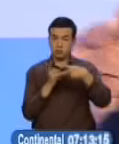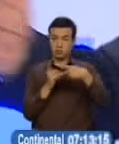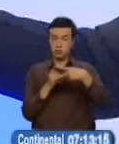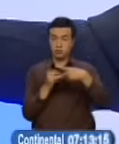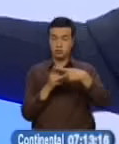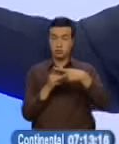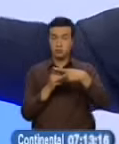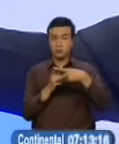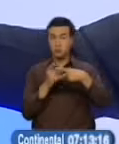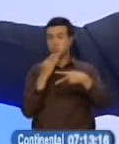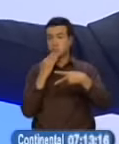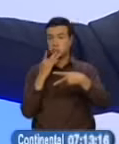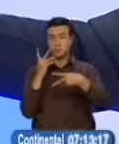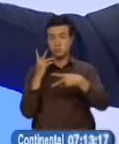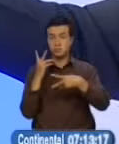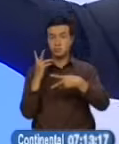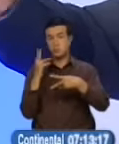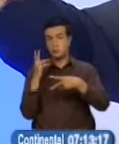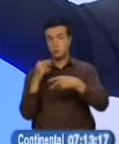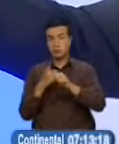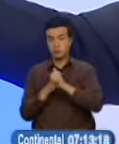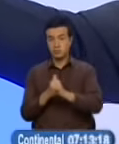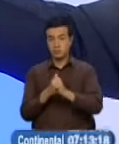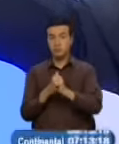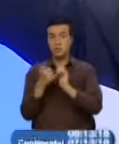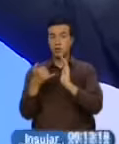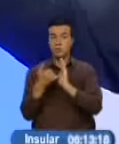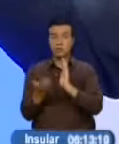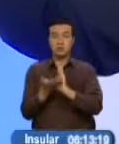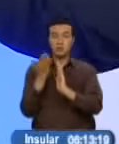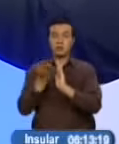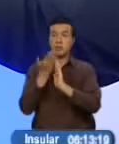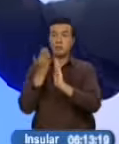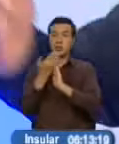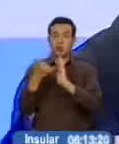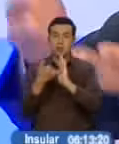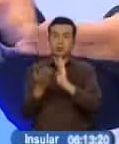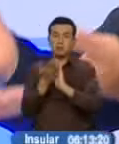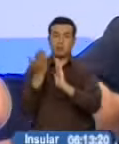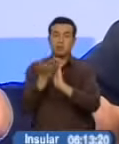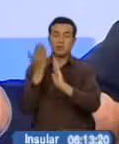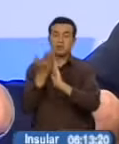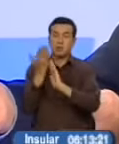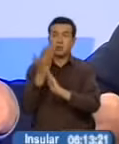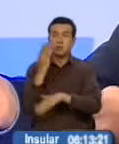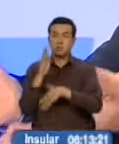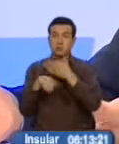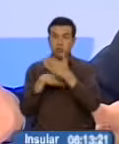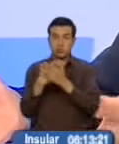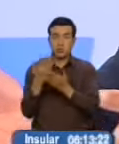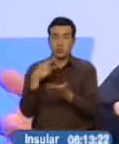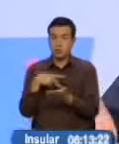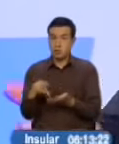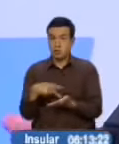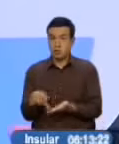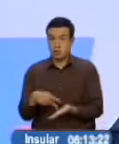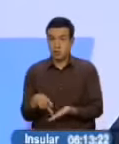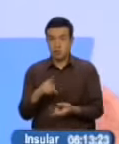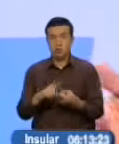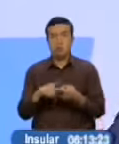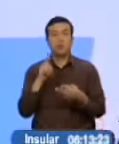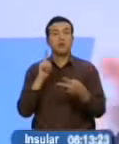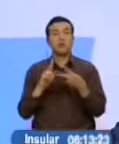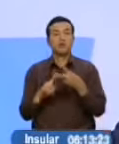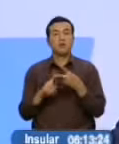una, hacer permanente esa subida de impuestos, tener un IVA más alto, de tal manera que se pueda financiar esto. Y la